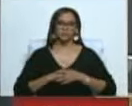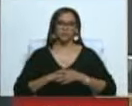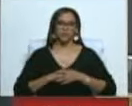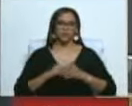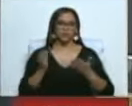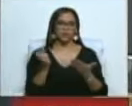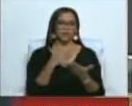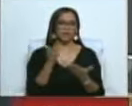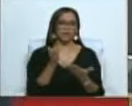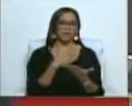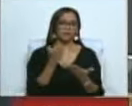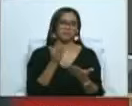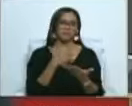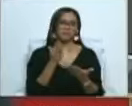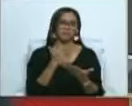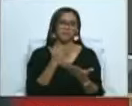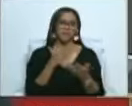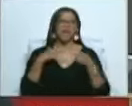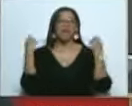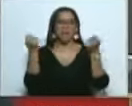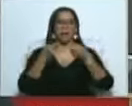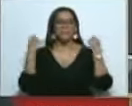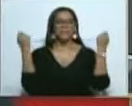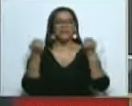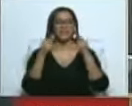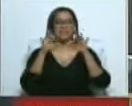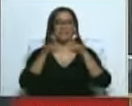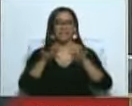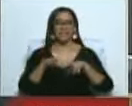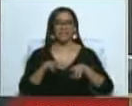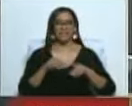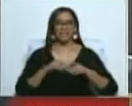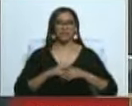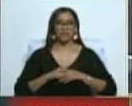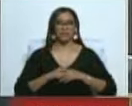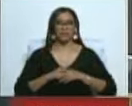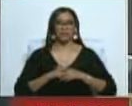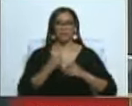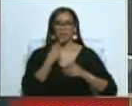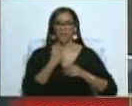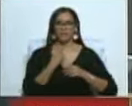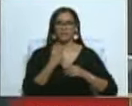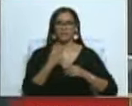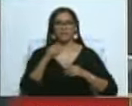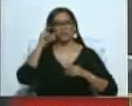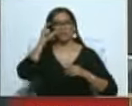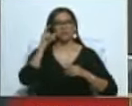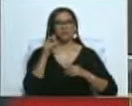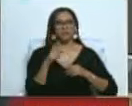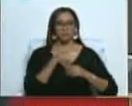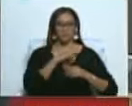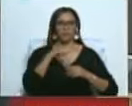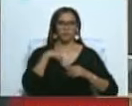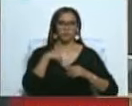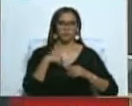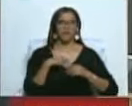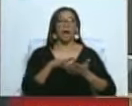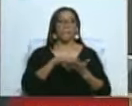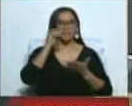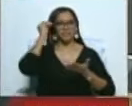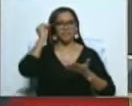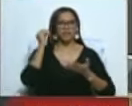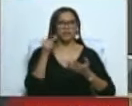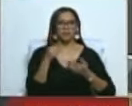revista. La prensa escrita aparece. Y yo les decía en estos días, presidente, los grandes, los nuestros, aprendieron.